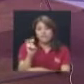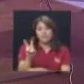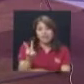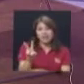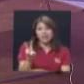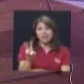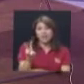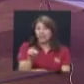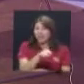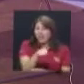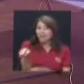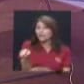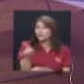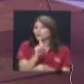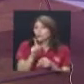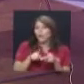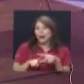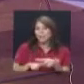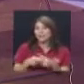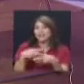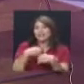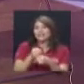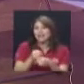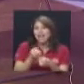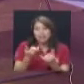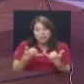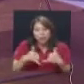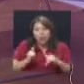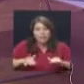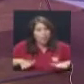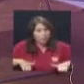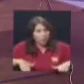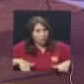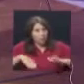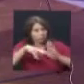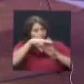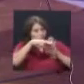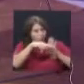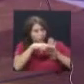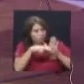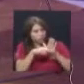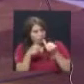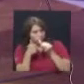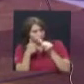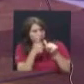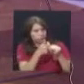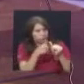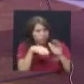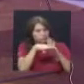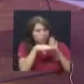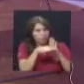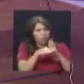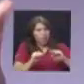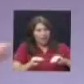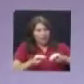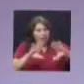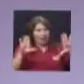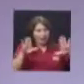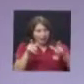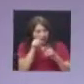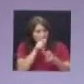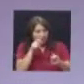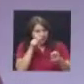empezar a hacerlas sin tener una regulación clara y precisa y una y una ley marco que